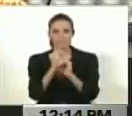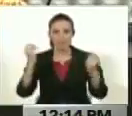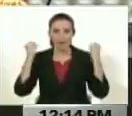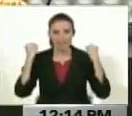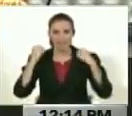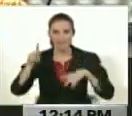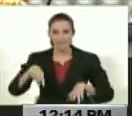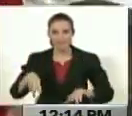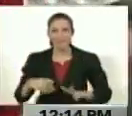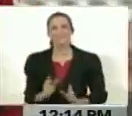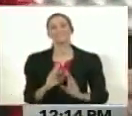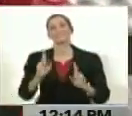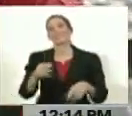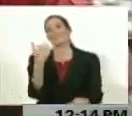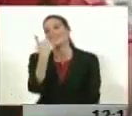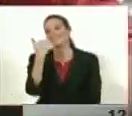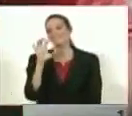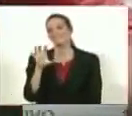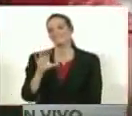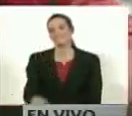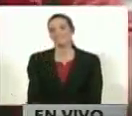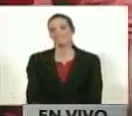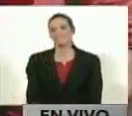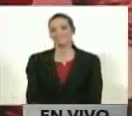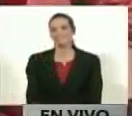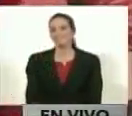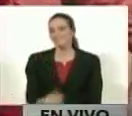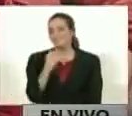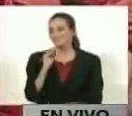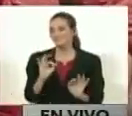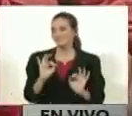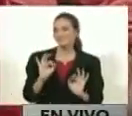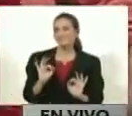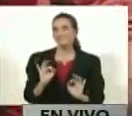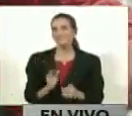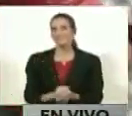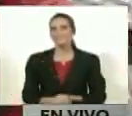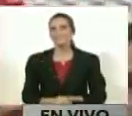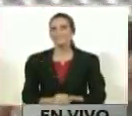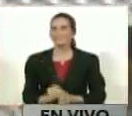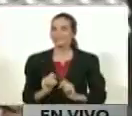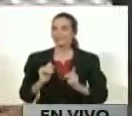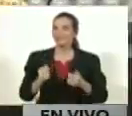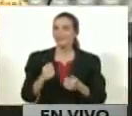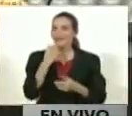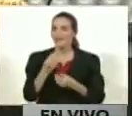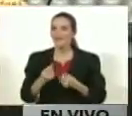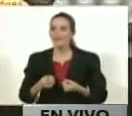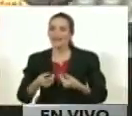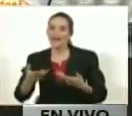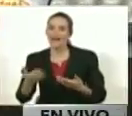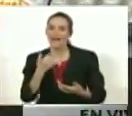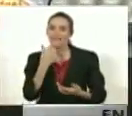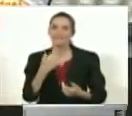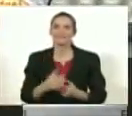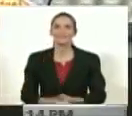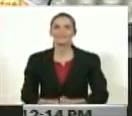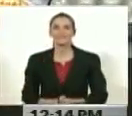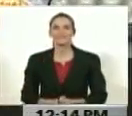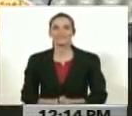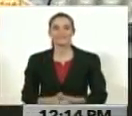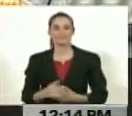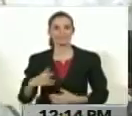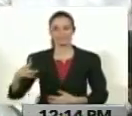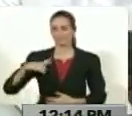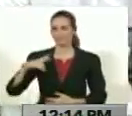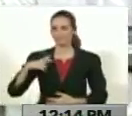Oh, ¿sí? Un detallito. Bueno, empieza a llegar los regalos. ¿Ah? Viene muy